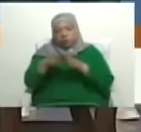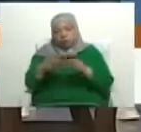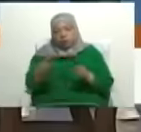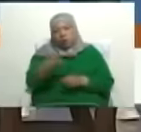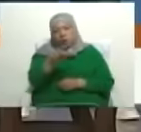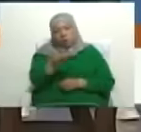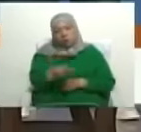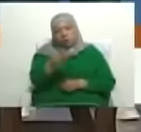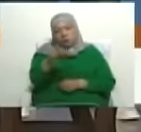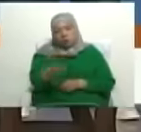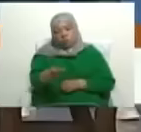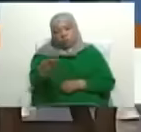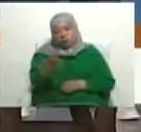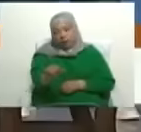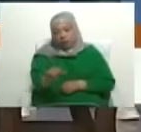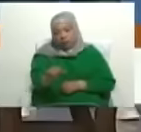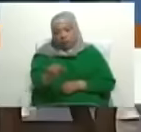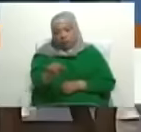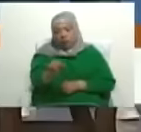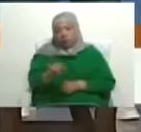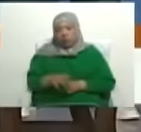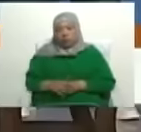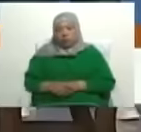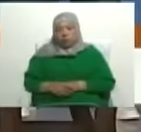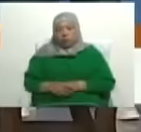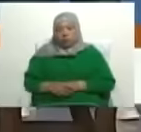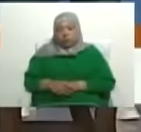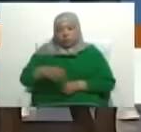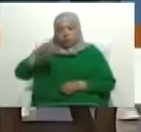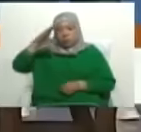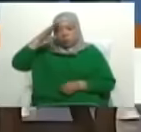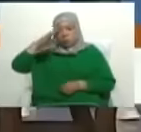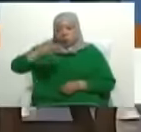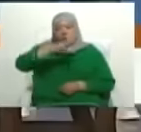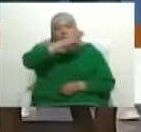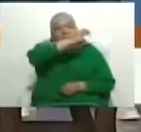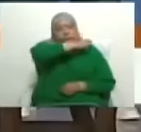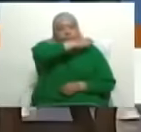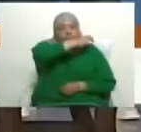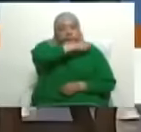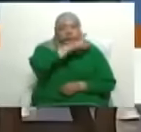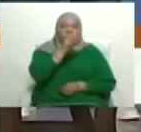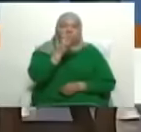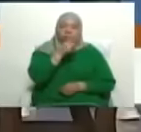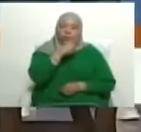en todo esto aparece un general llamado Martínez Macías,